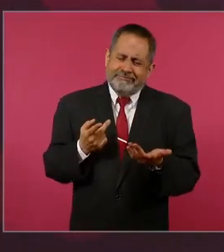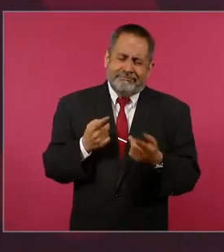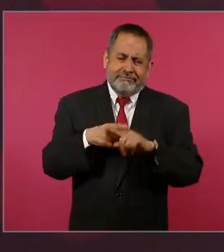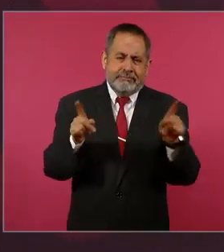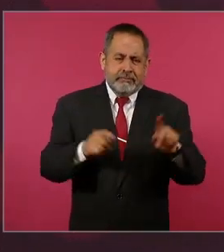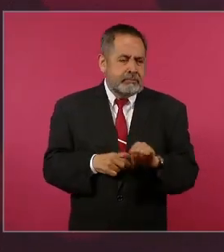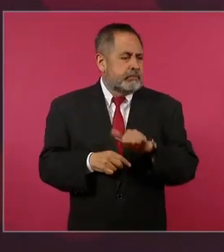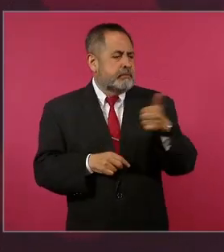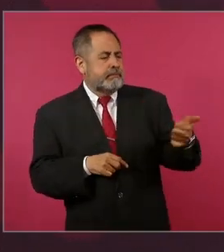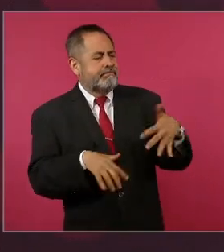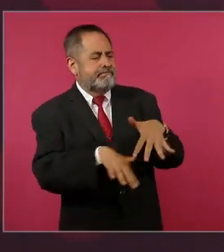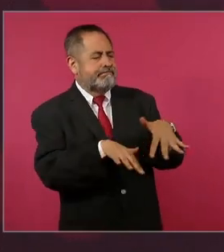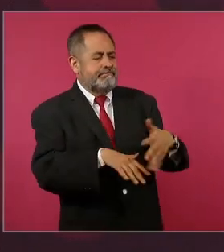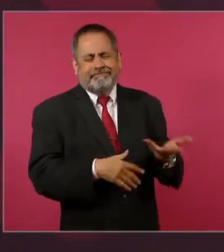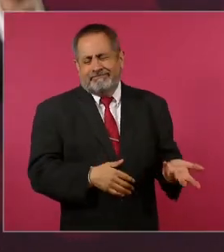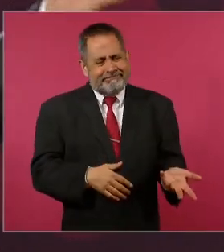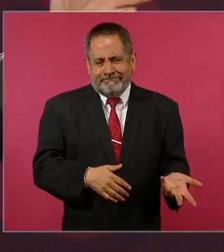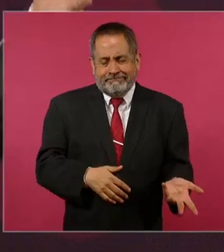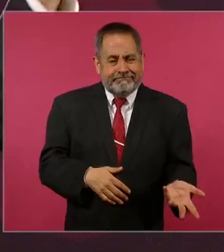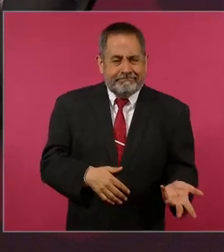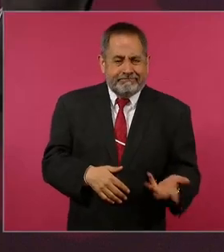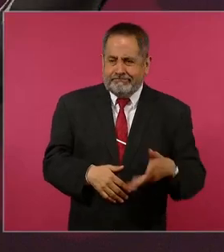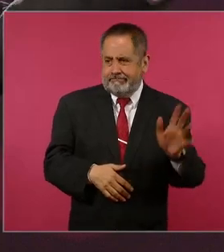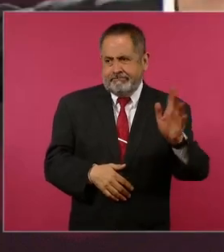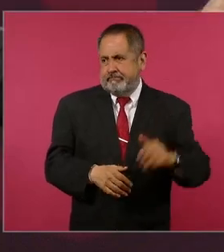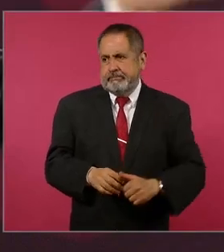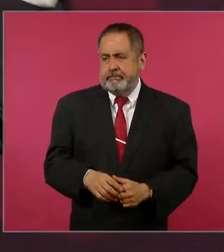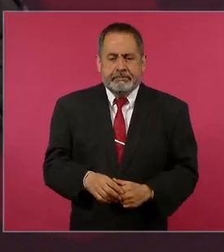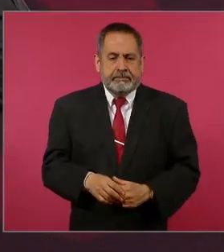otro tipo de actividad, el hecho de que